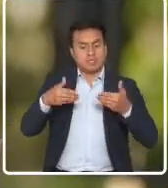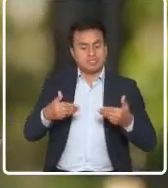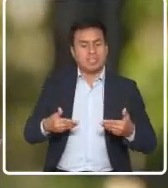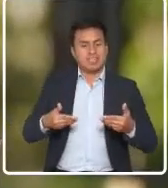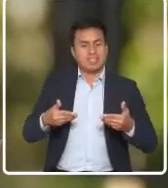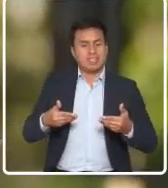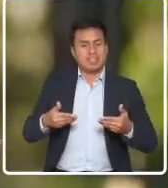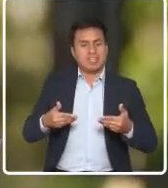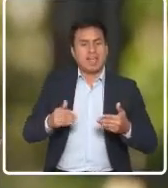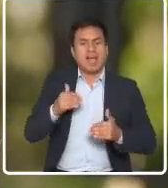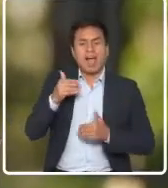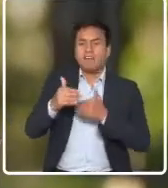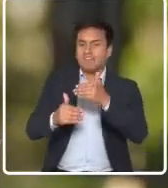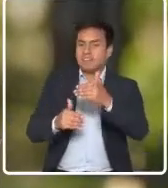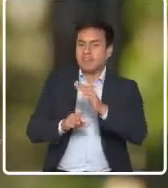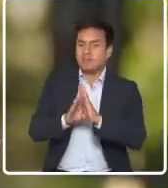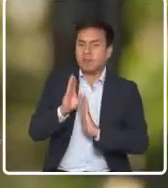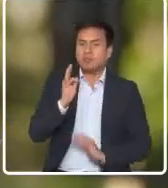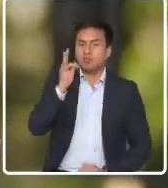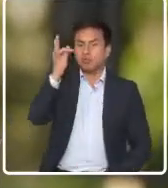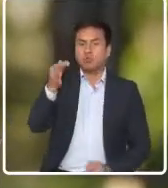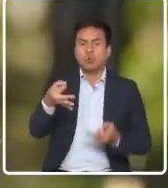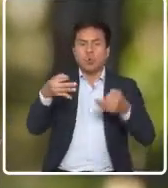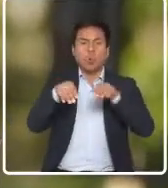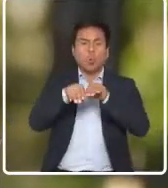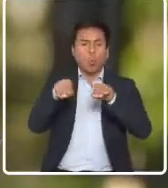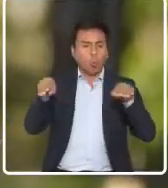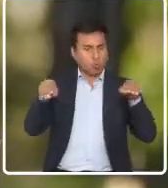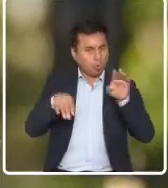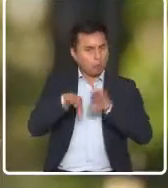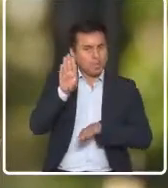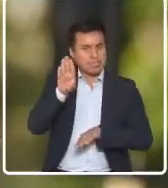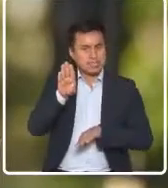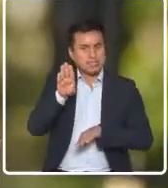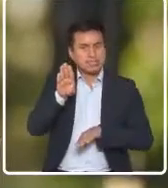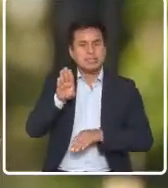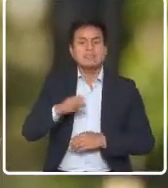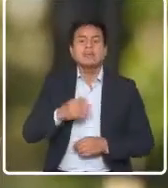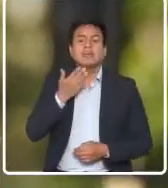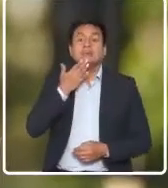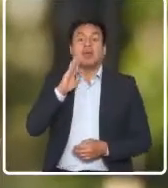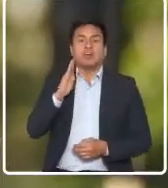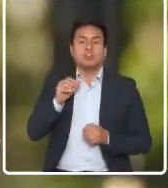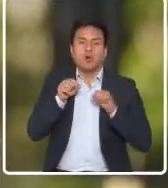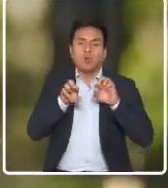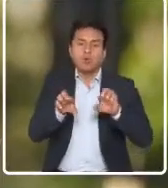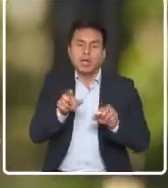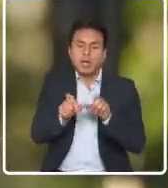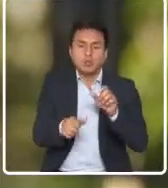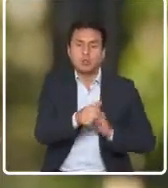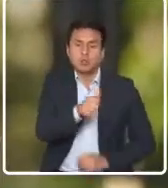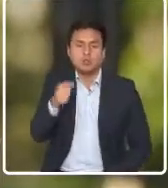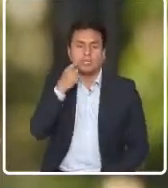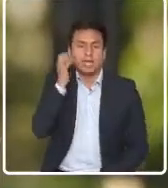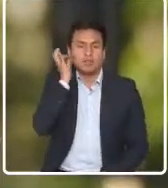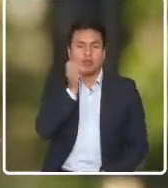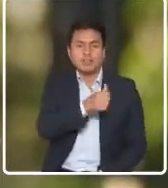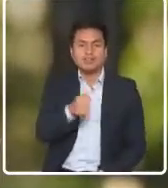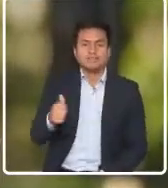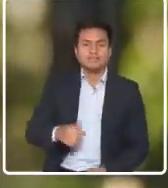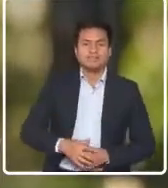presente y avanzamos hacia un futuro más justo, con más y mejores oportunidades para todas y todos.